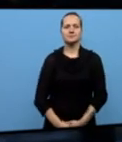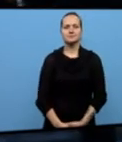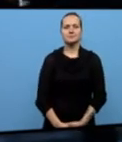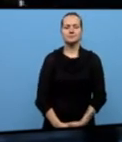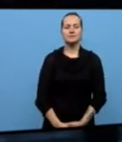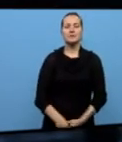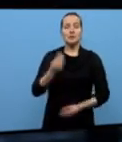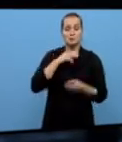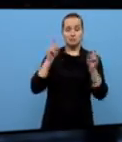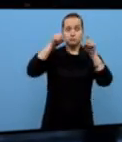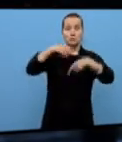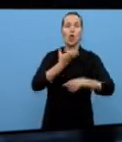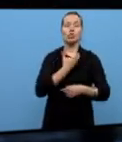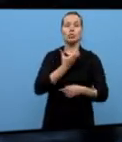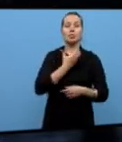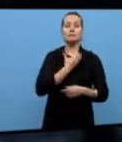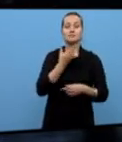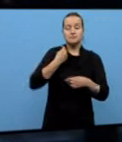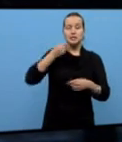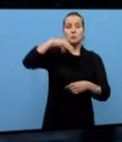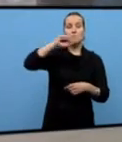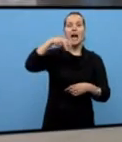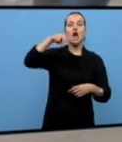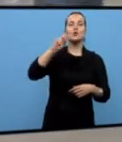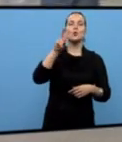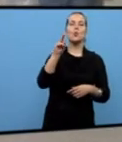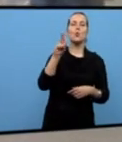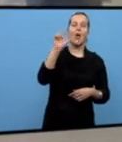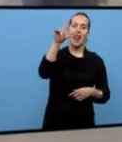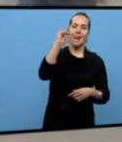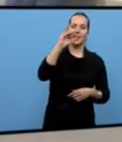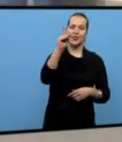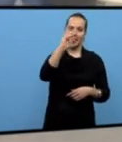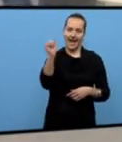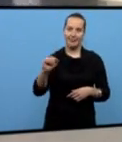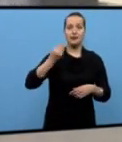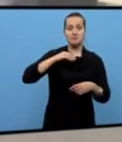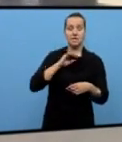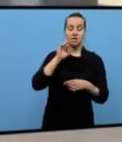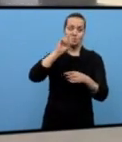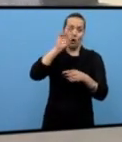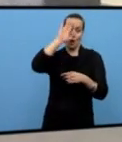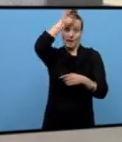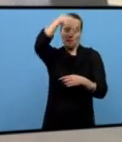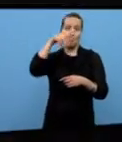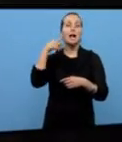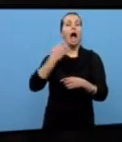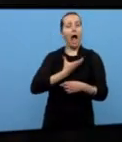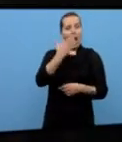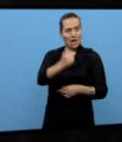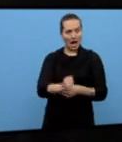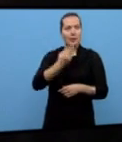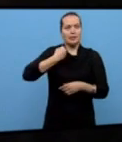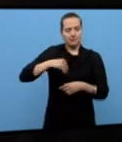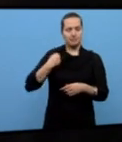O punto de encontro foi o Concello, lugar onde Manuel Díaz exerceu a alcaldía durante a Segunda República pouco meses antes do golpe militar, liderado polo